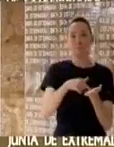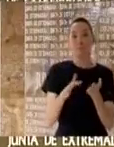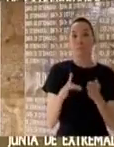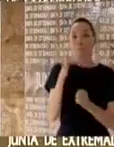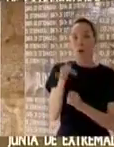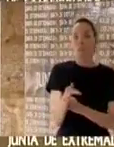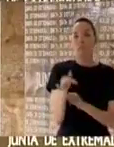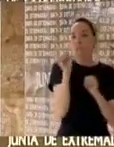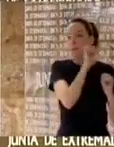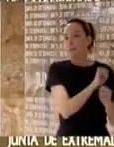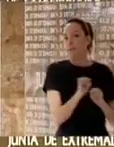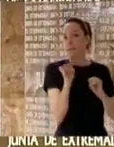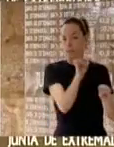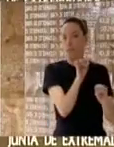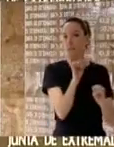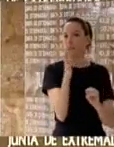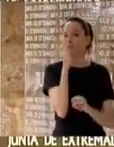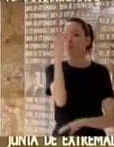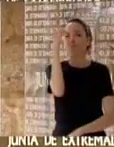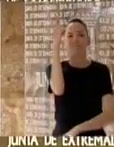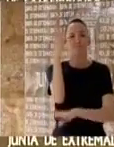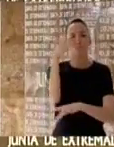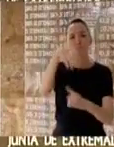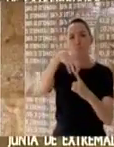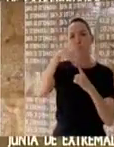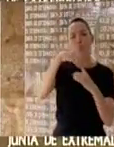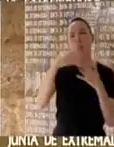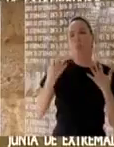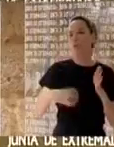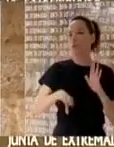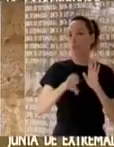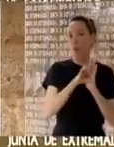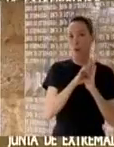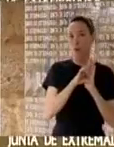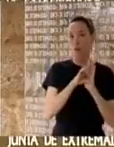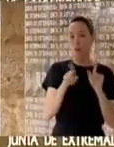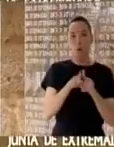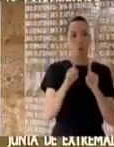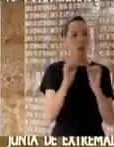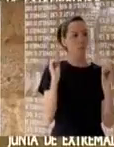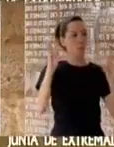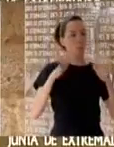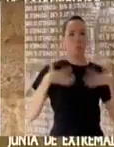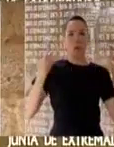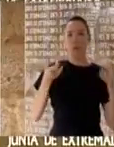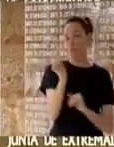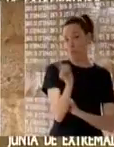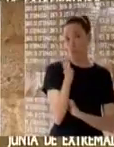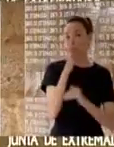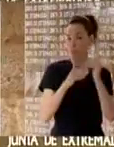muro en torno a ese bien jurídico supremo que es la Constitución, que no nos cae del cielo, que lo hemos aprobado los